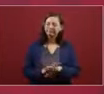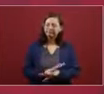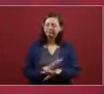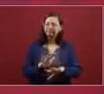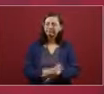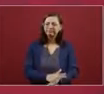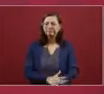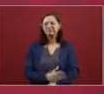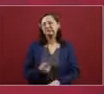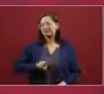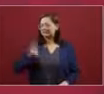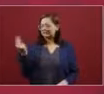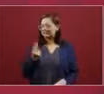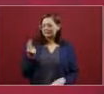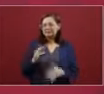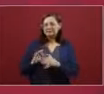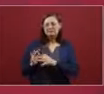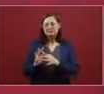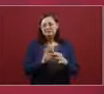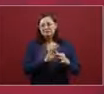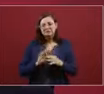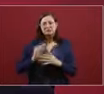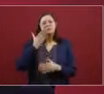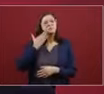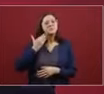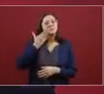fraternos, amables, respetuosos,